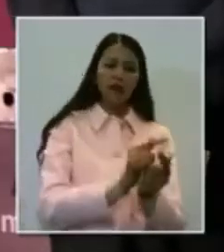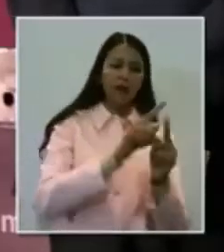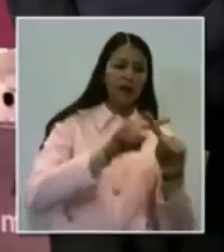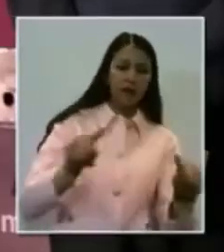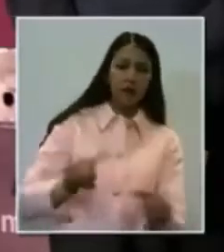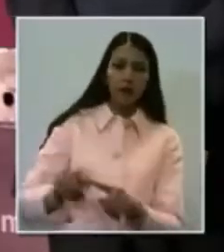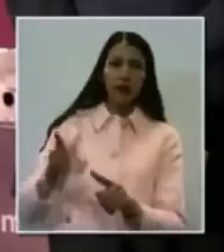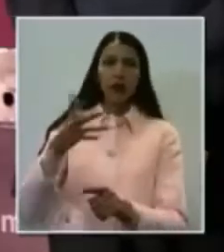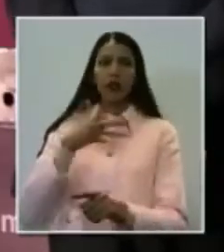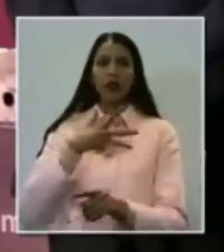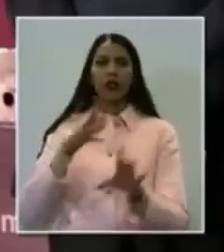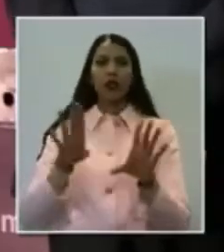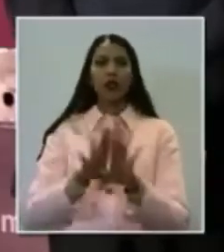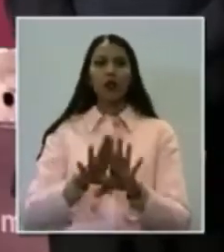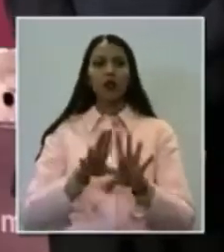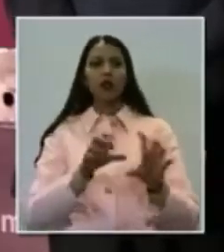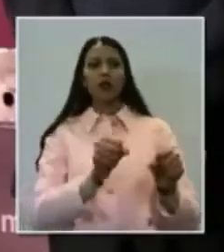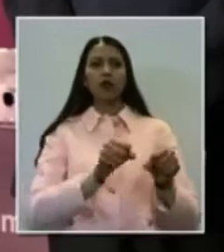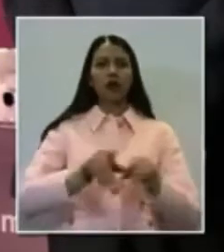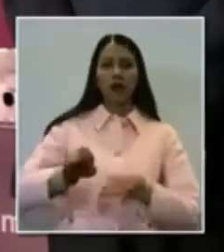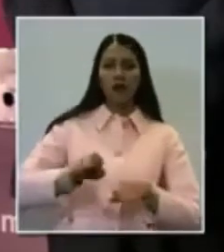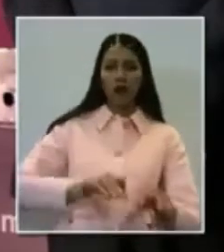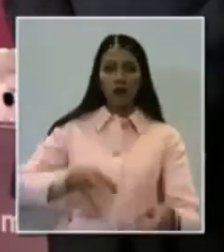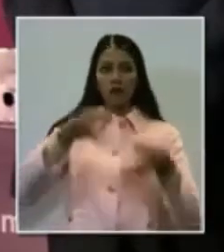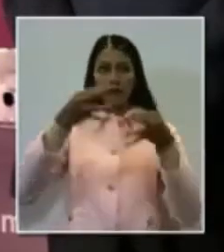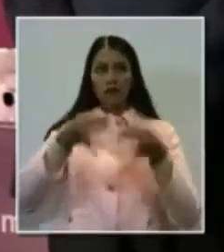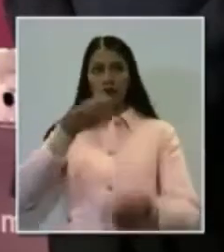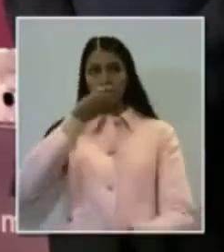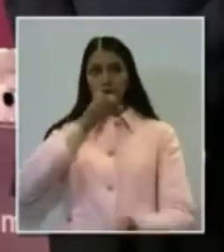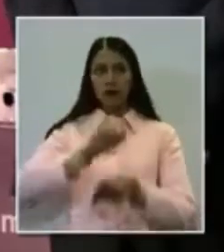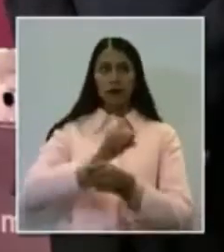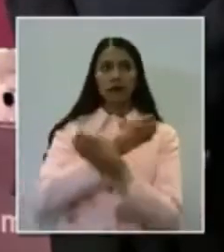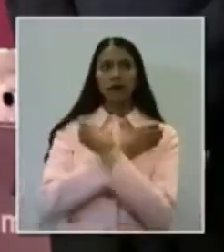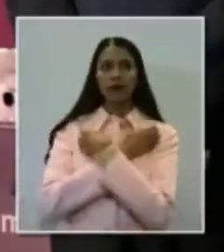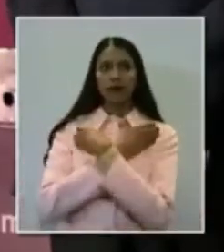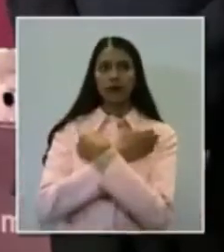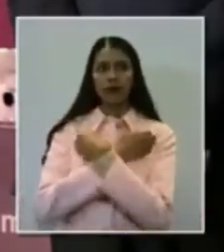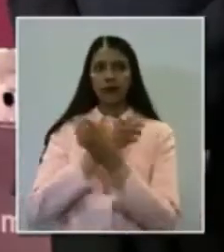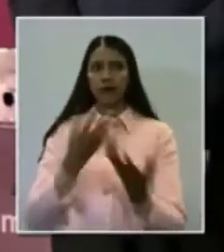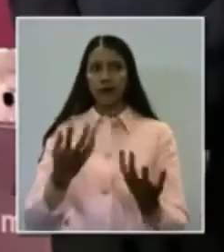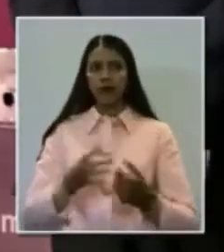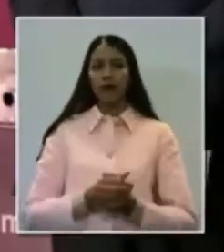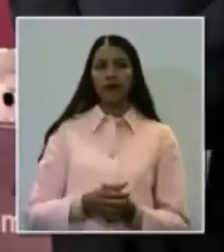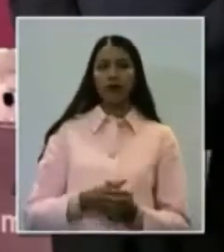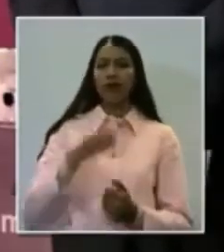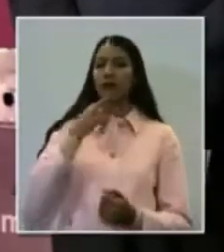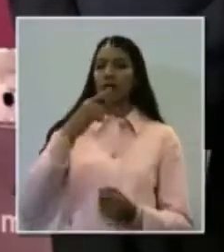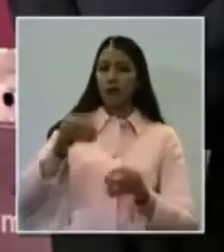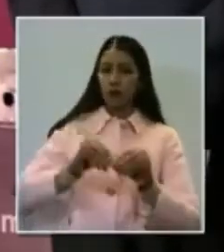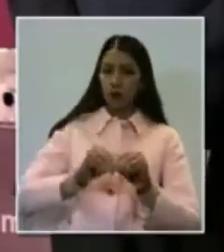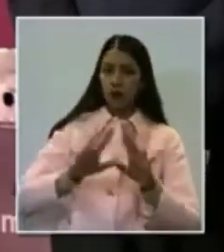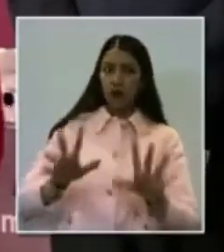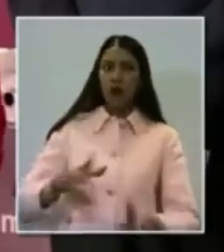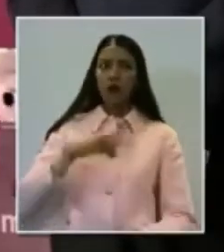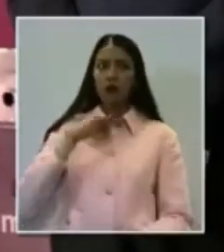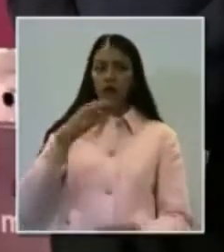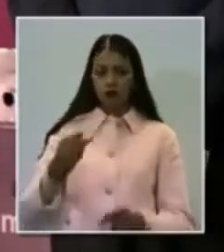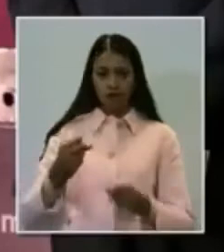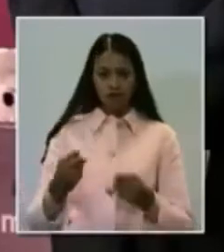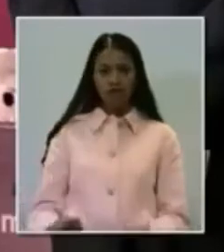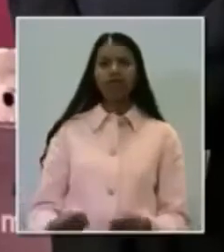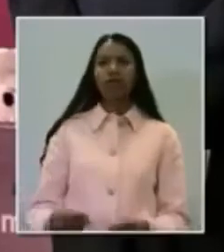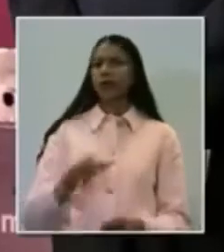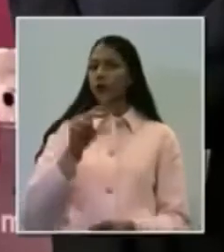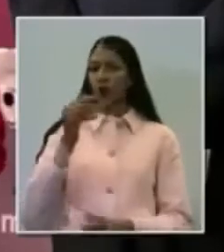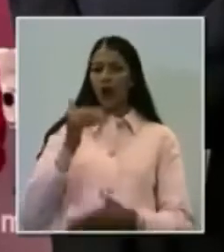ha tenido secuestrado el trabajo correcto de la Secretaría de Educación. Lo decimos fuerte y claro, no hay ni